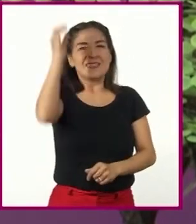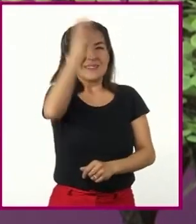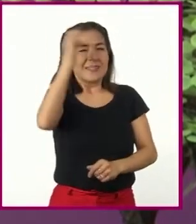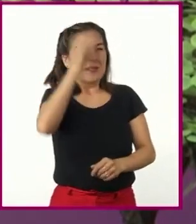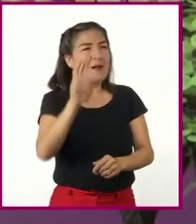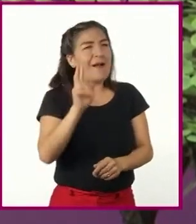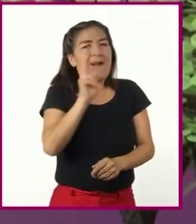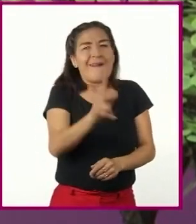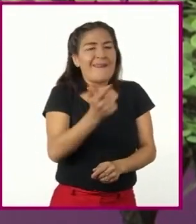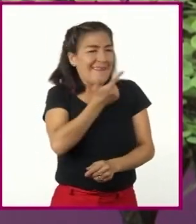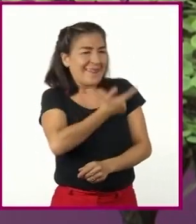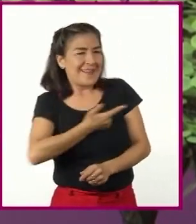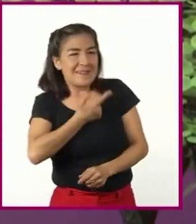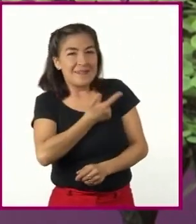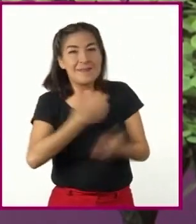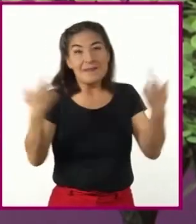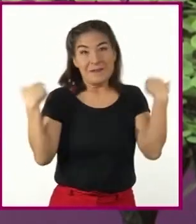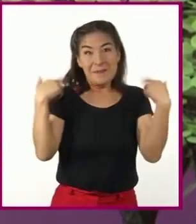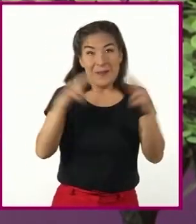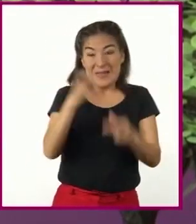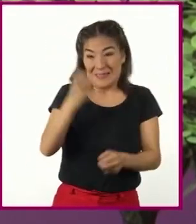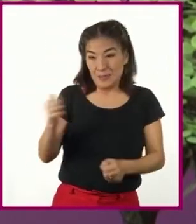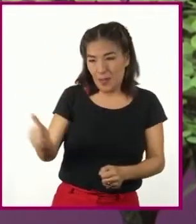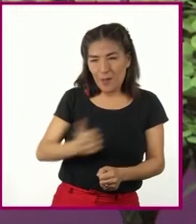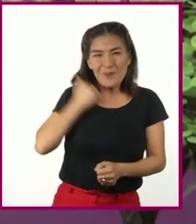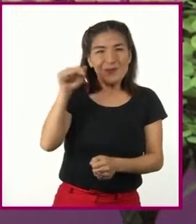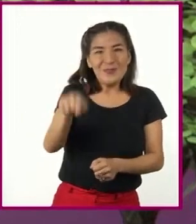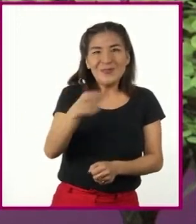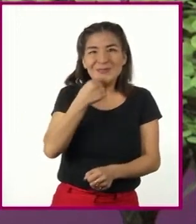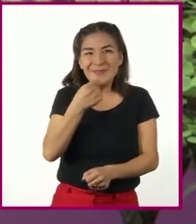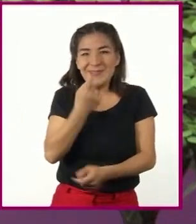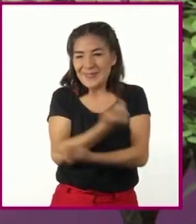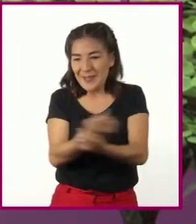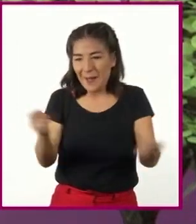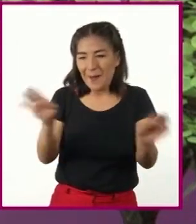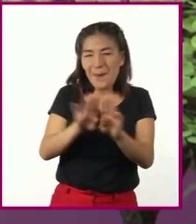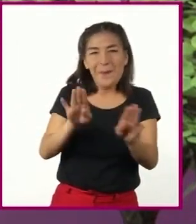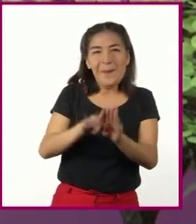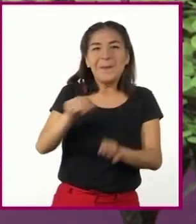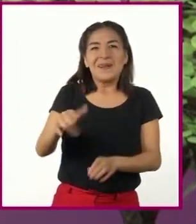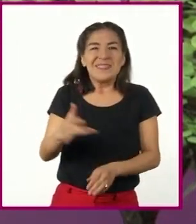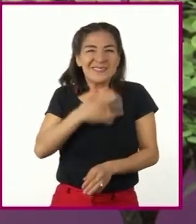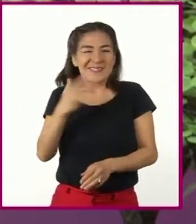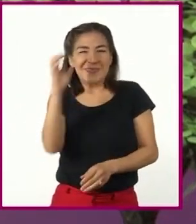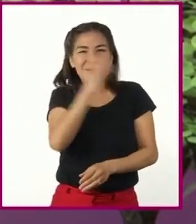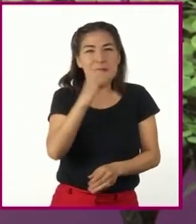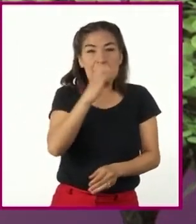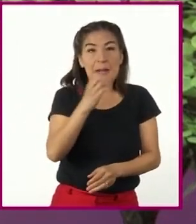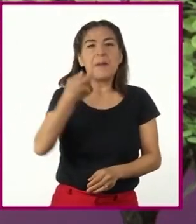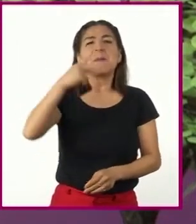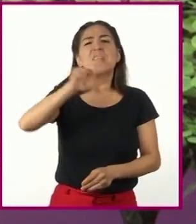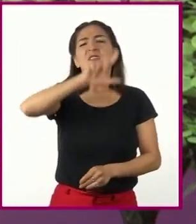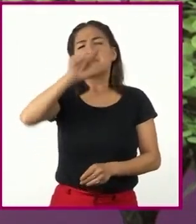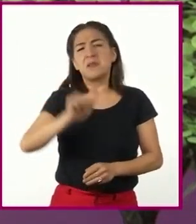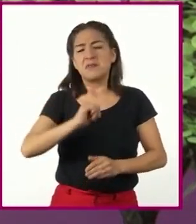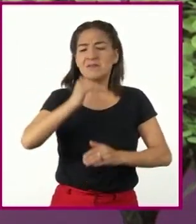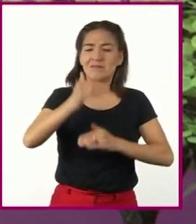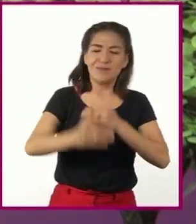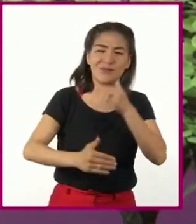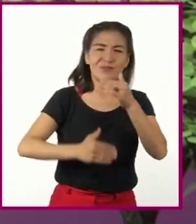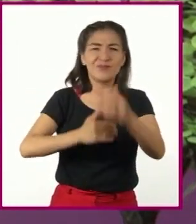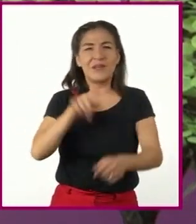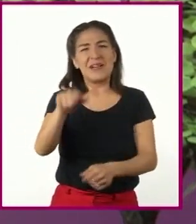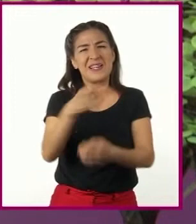maravilla mucho y el docente aprovecha su curiosidad natural. Sin embargo, pareciera que conforme el estudiante avanza en su